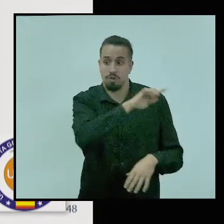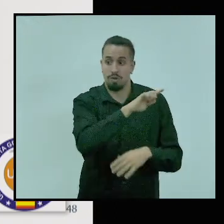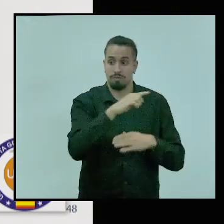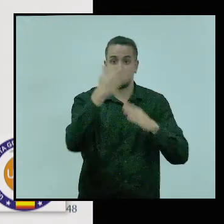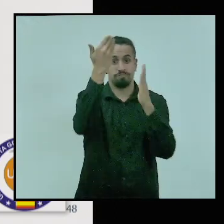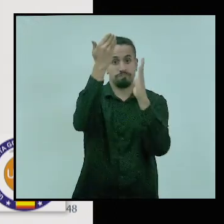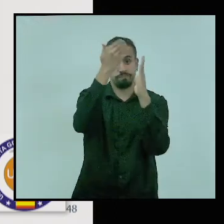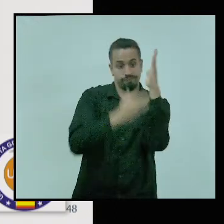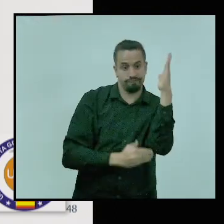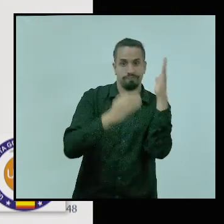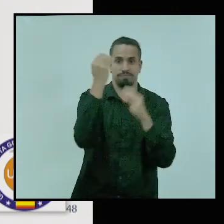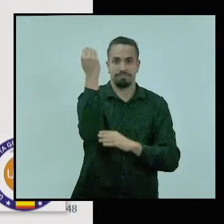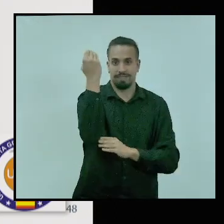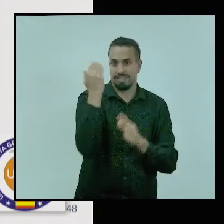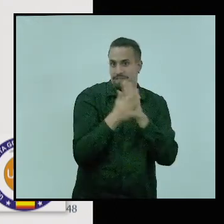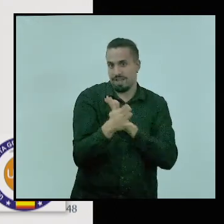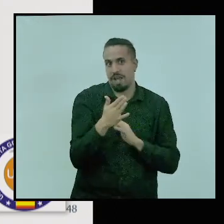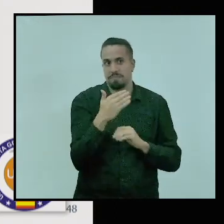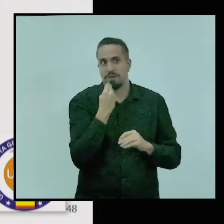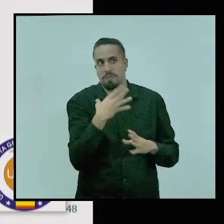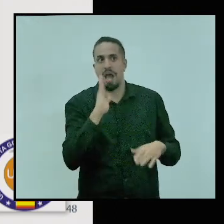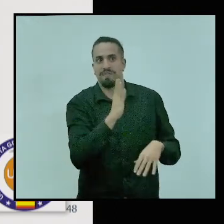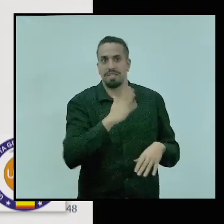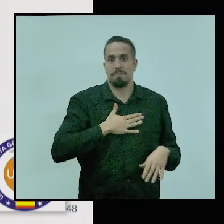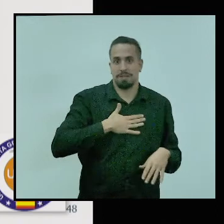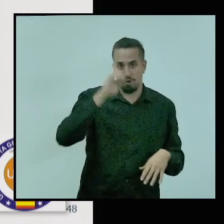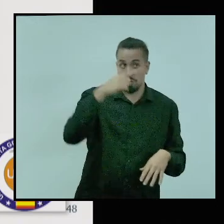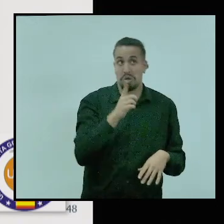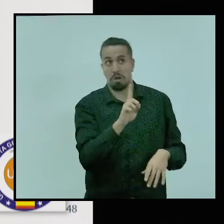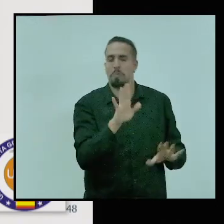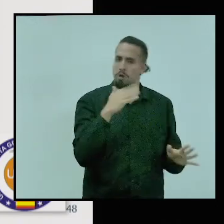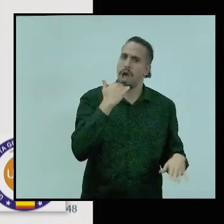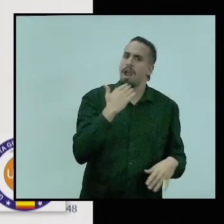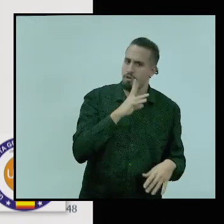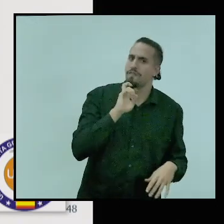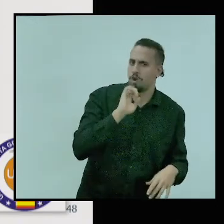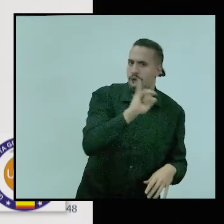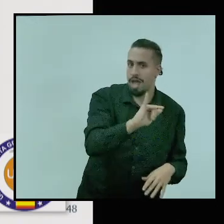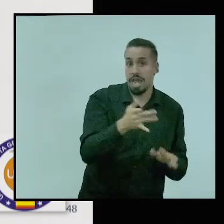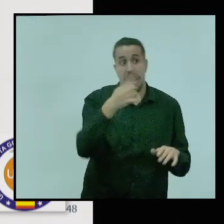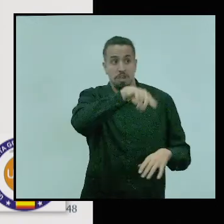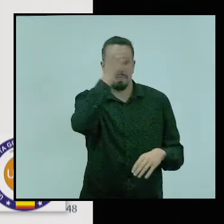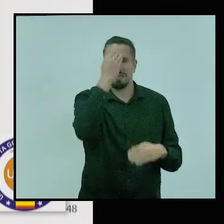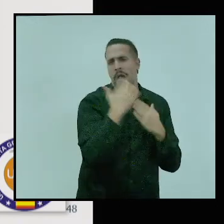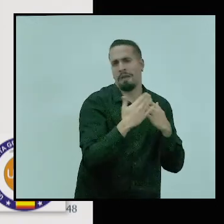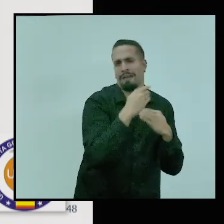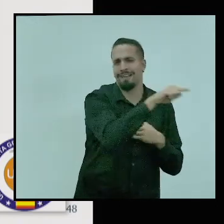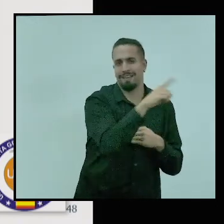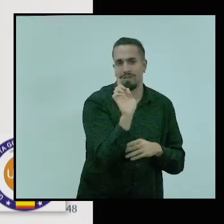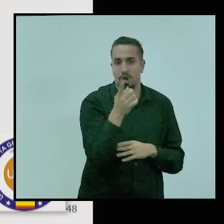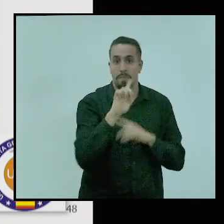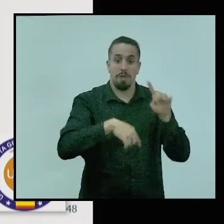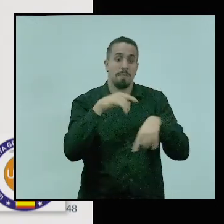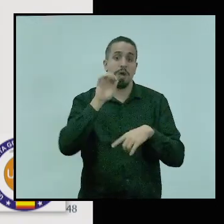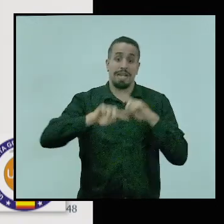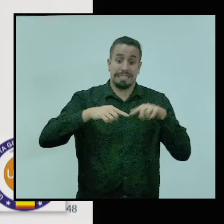punto de vista cultural. Hombre, algo valdría. Ellos no la tenían como en mucha estima, con lo cual luego vino la réplica de 5.1 y la terminó de